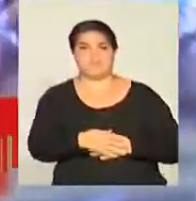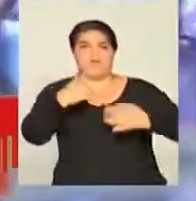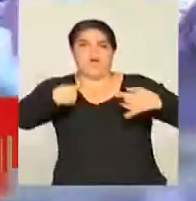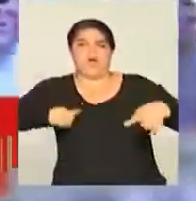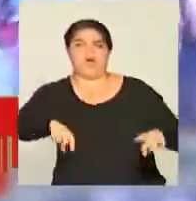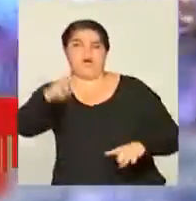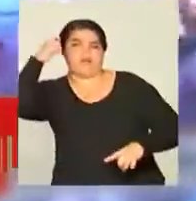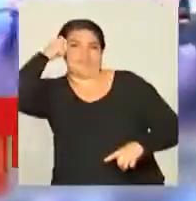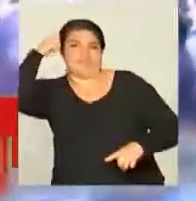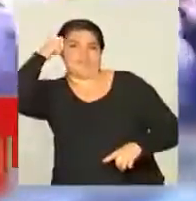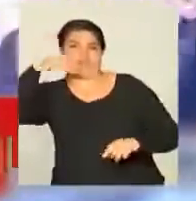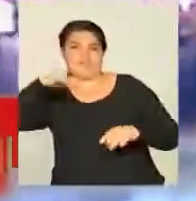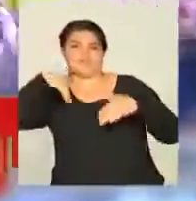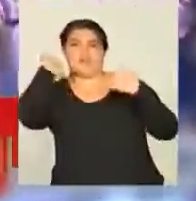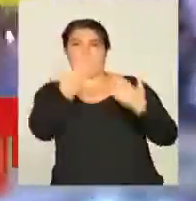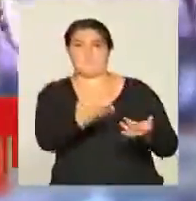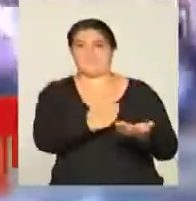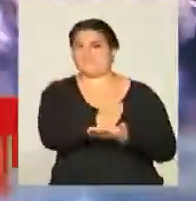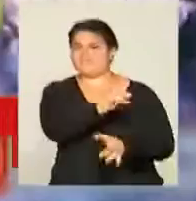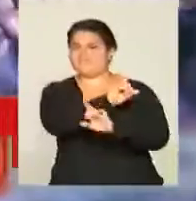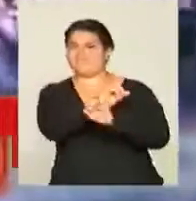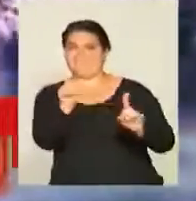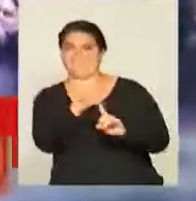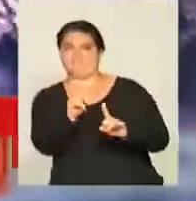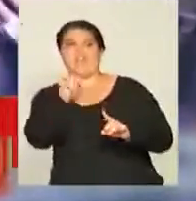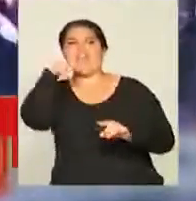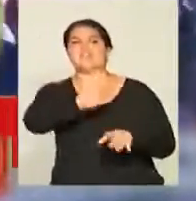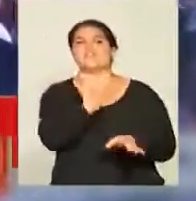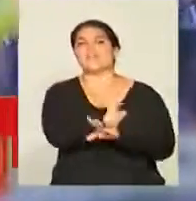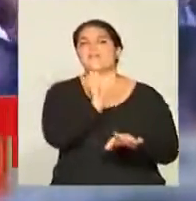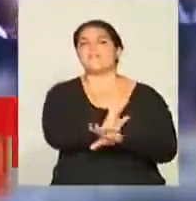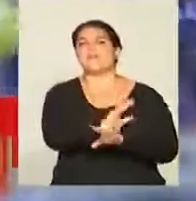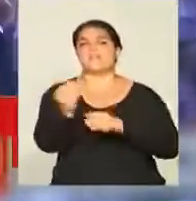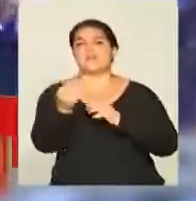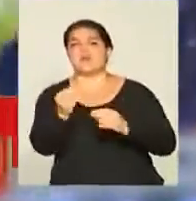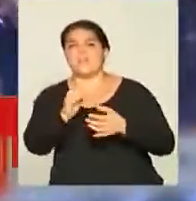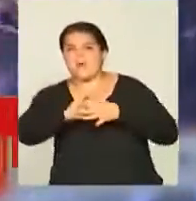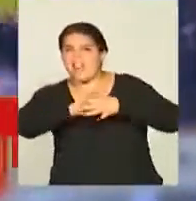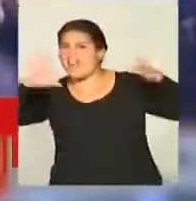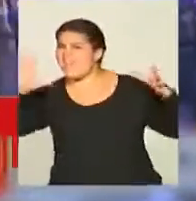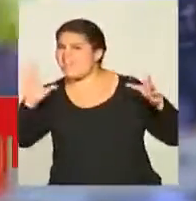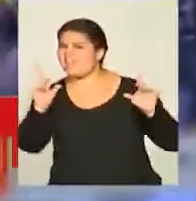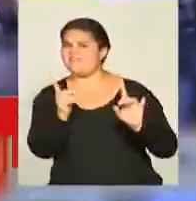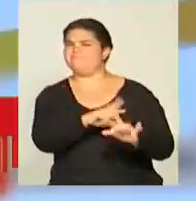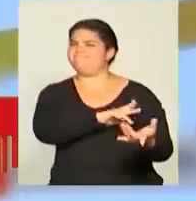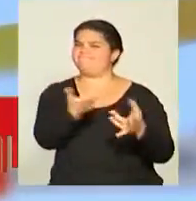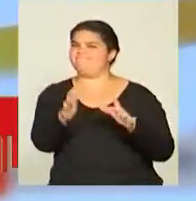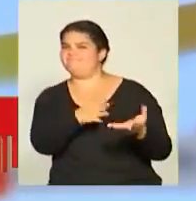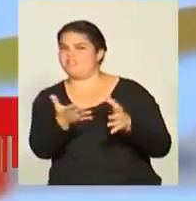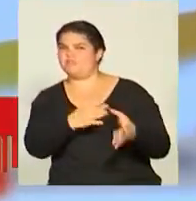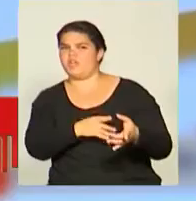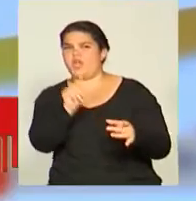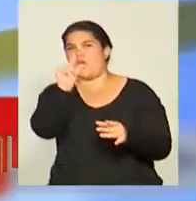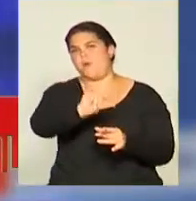Congreso, que es lo que en el fondo termina definiendo qué grado de libertad tenés para hacer cambios de fondo,